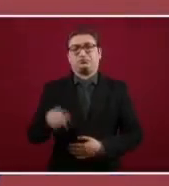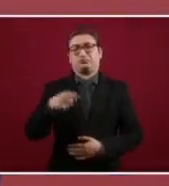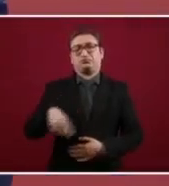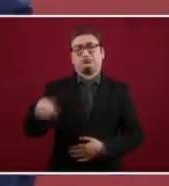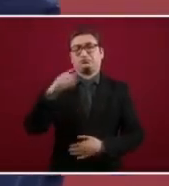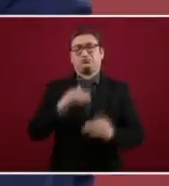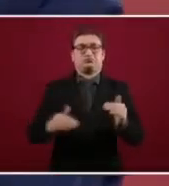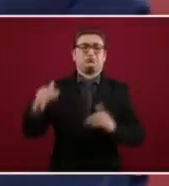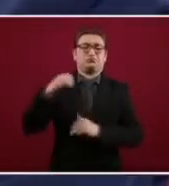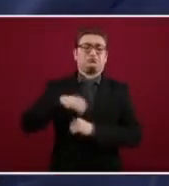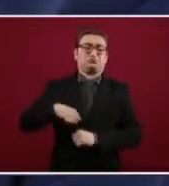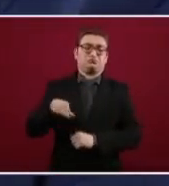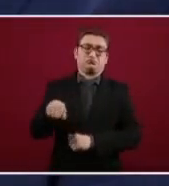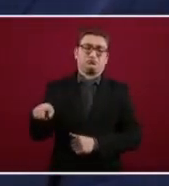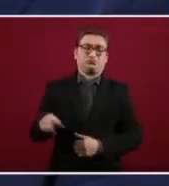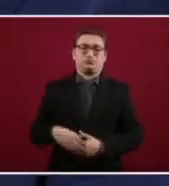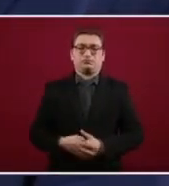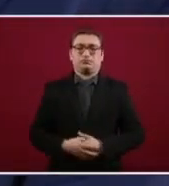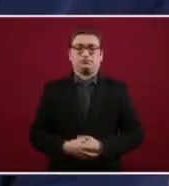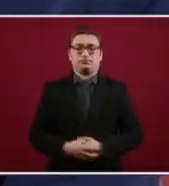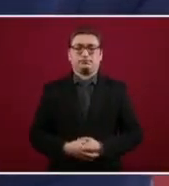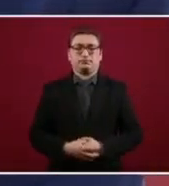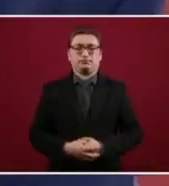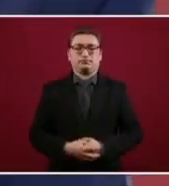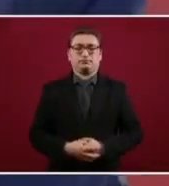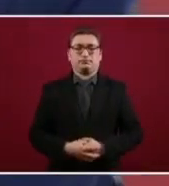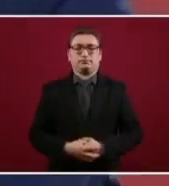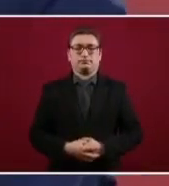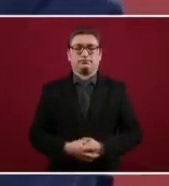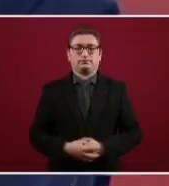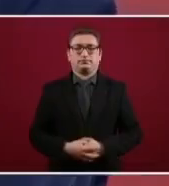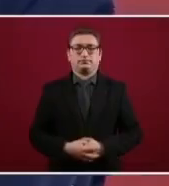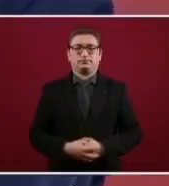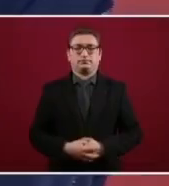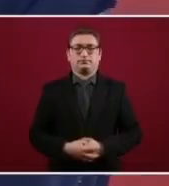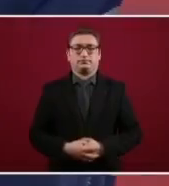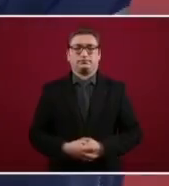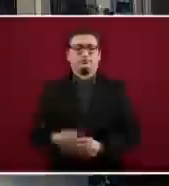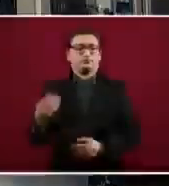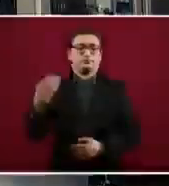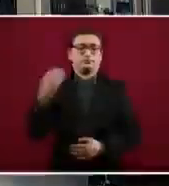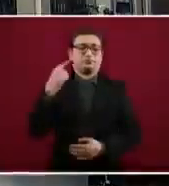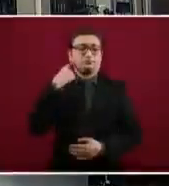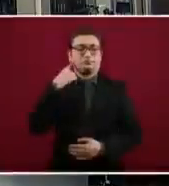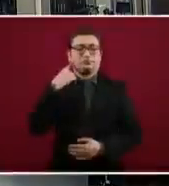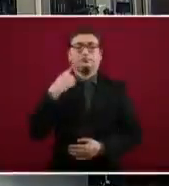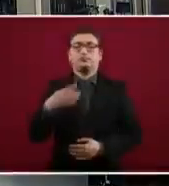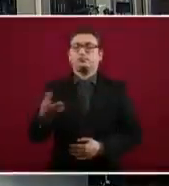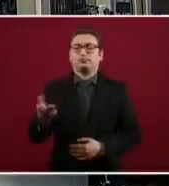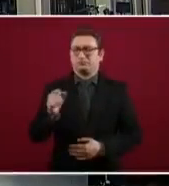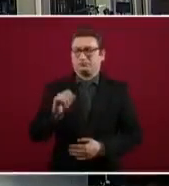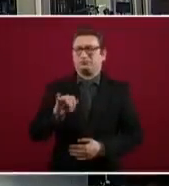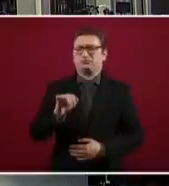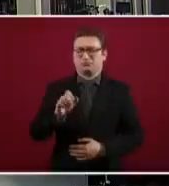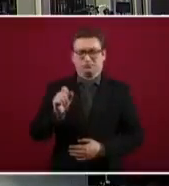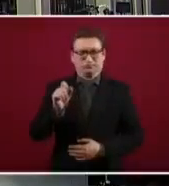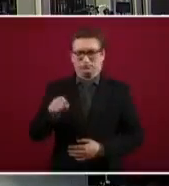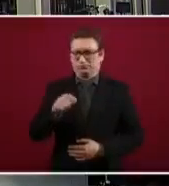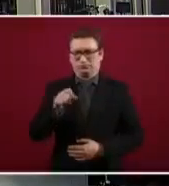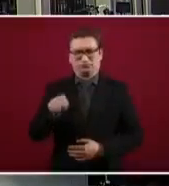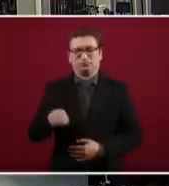menos o sea que sí sí sí sí pero era lo mismo